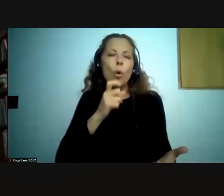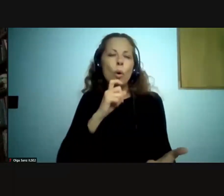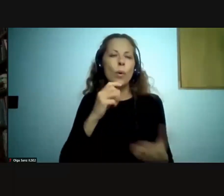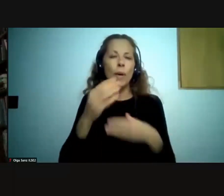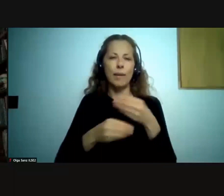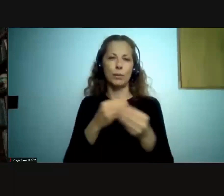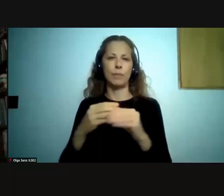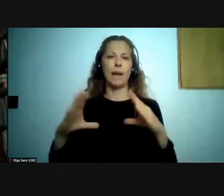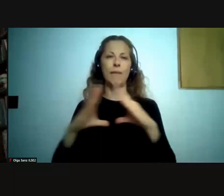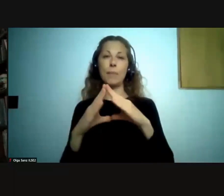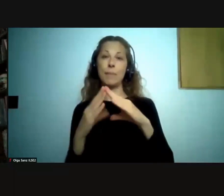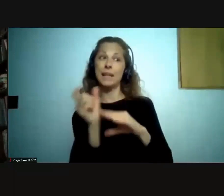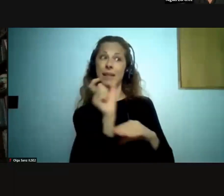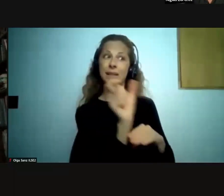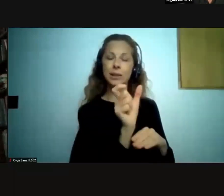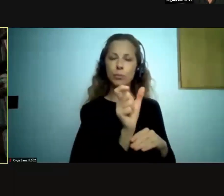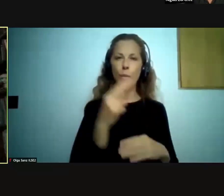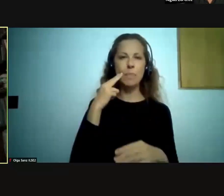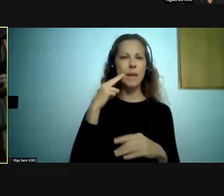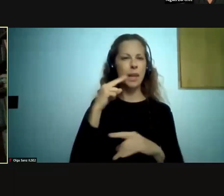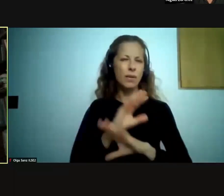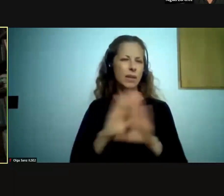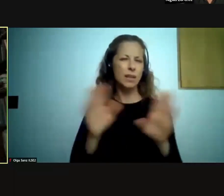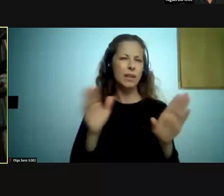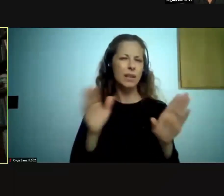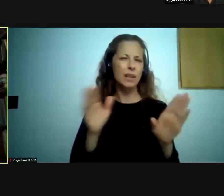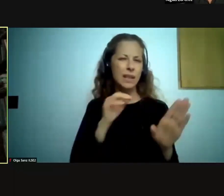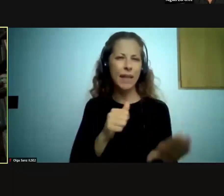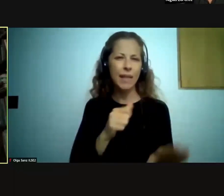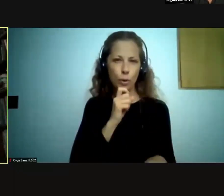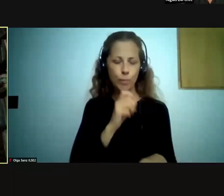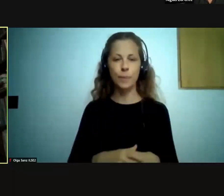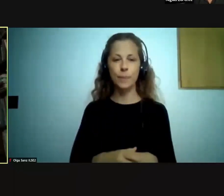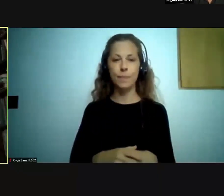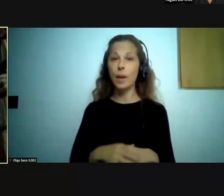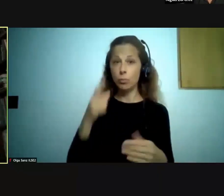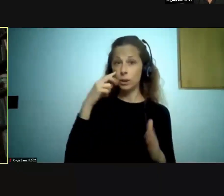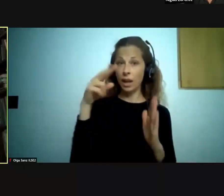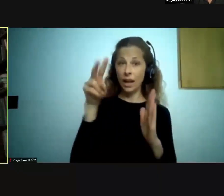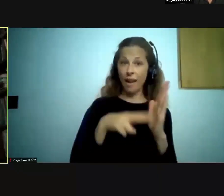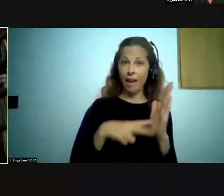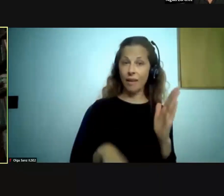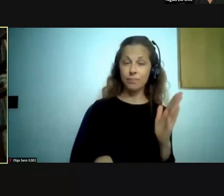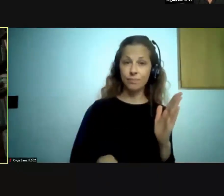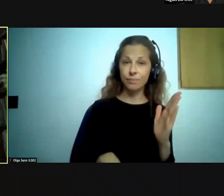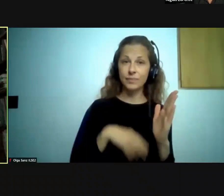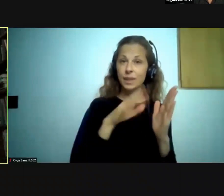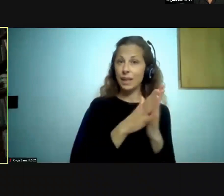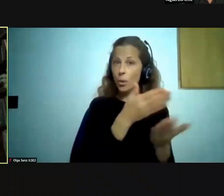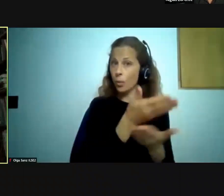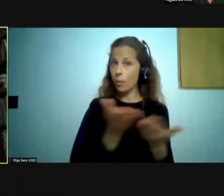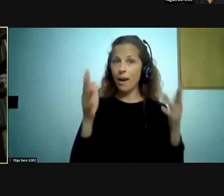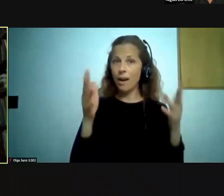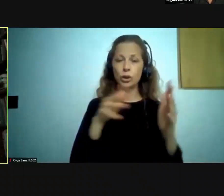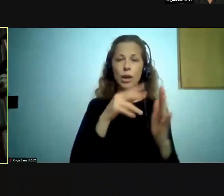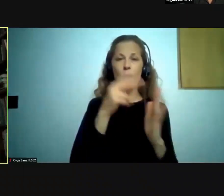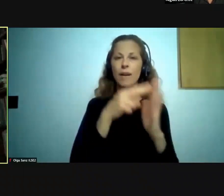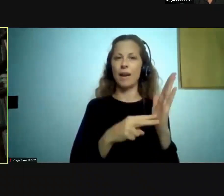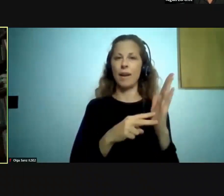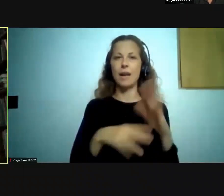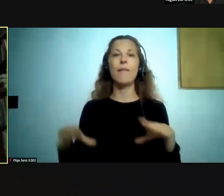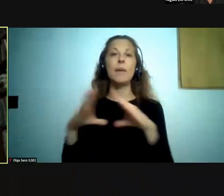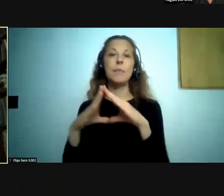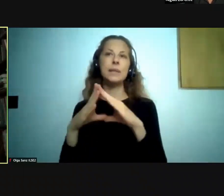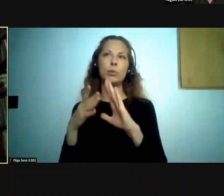Miguel? Que lean. La lectura es muy buena y el feminismo es liberación, no es ataque, ni